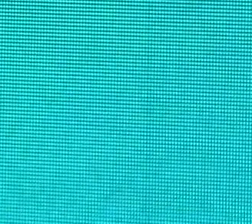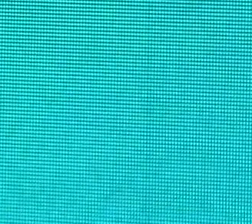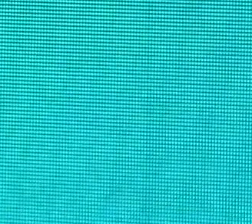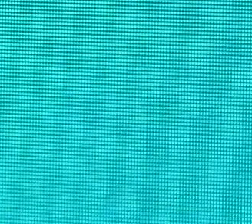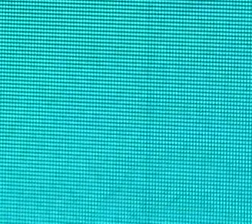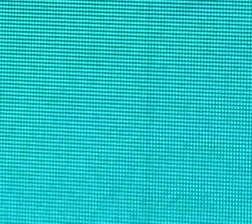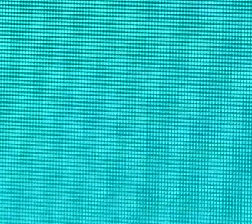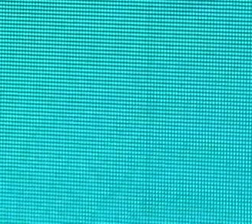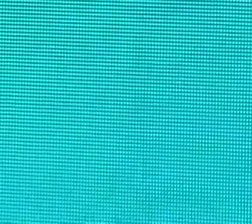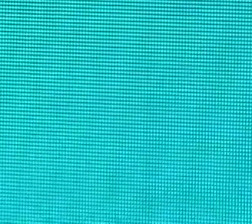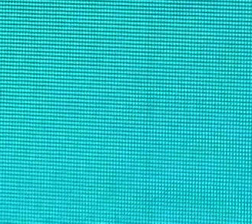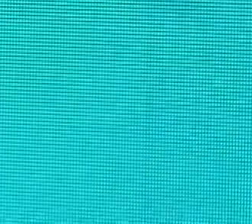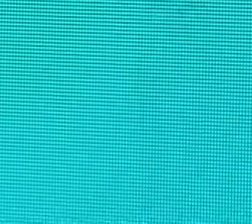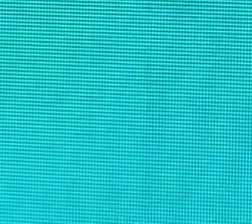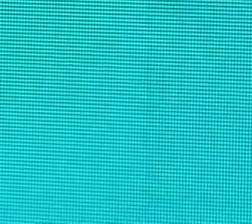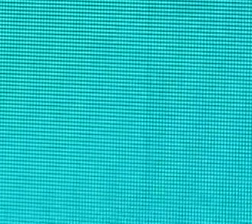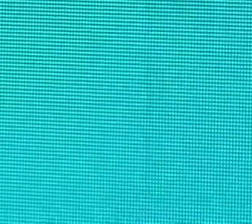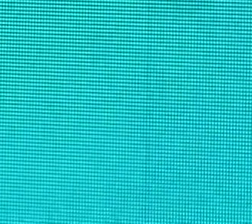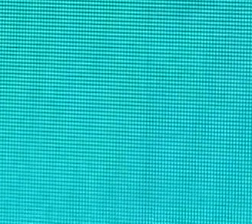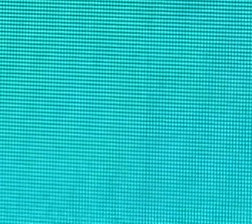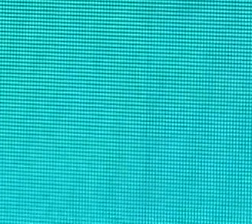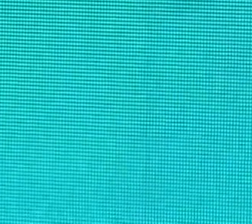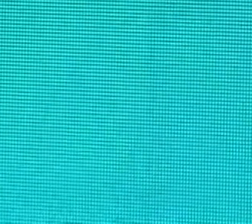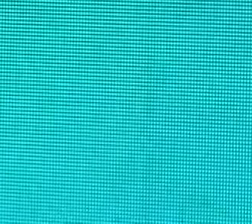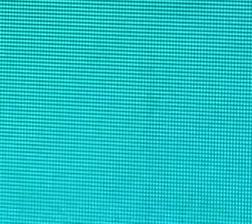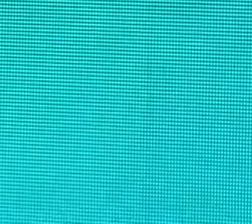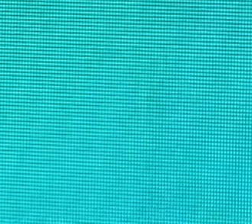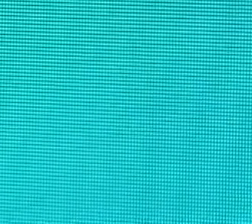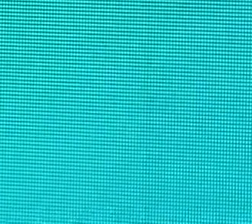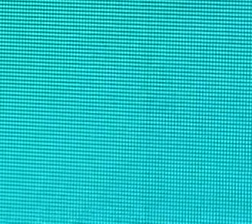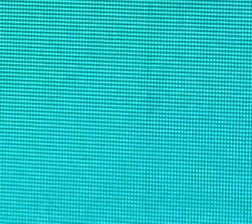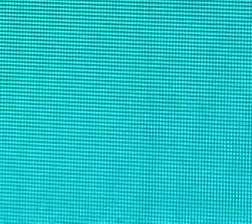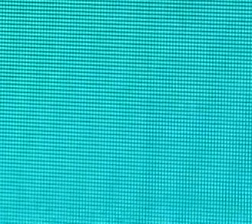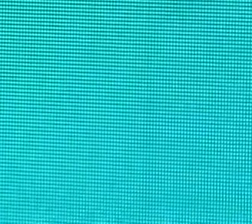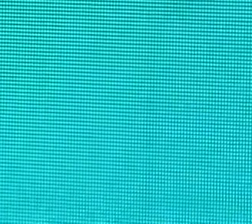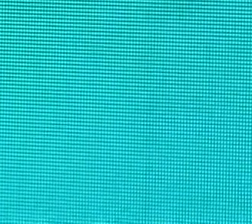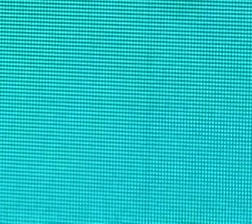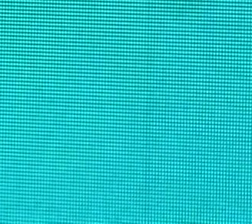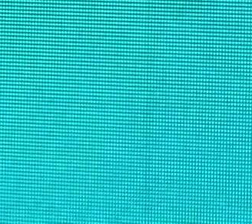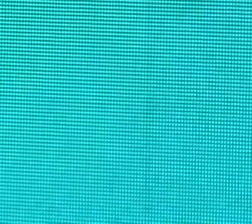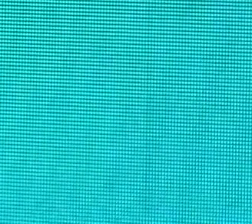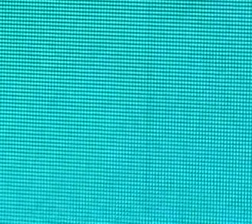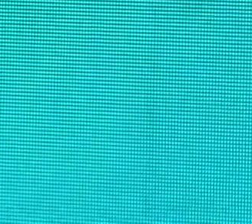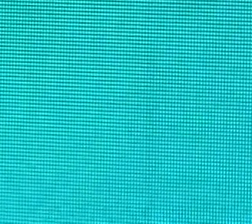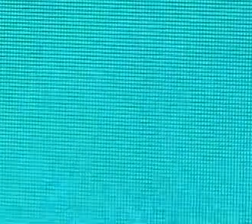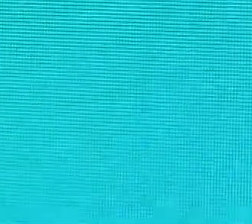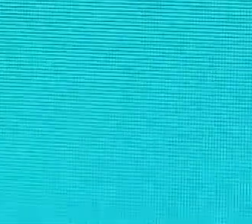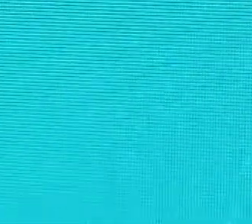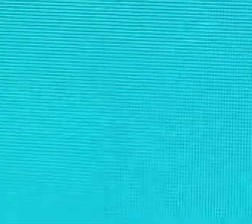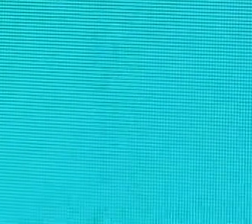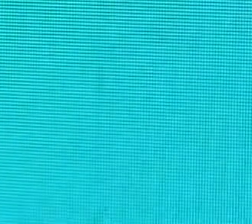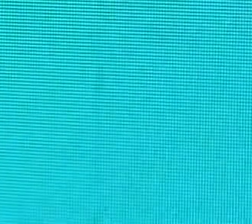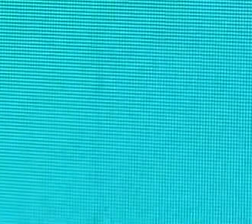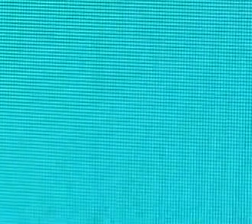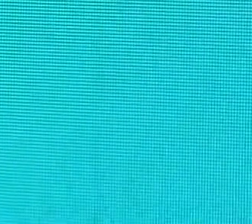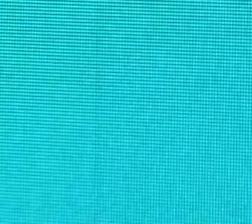particular, la Intendencia siempre ha sido un motor en lo que tiene que ver con la gestión de datos y poner